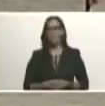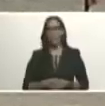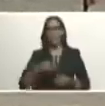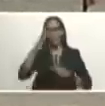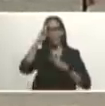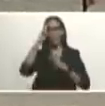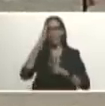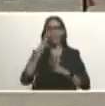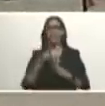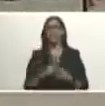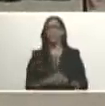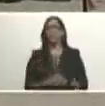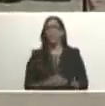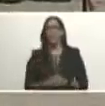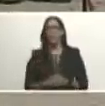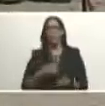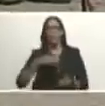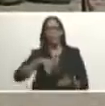Respetuosamente podemos tomar asiento.